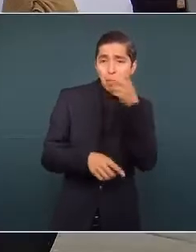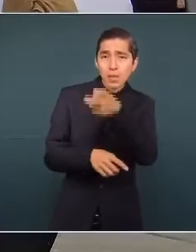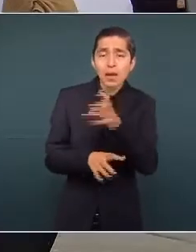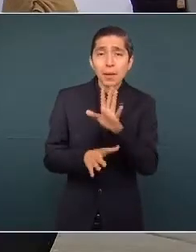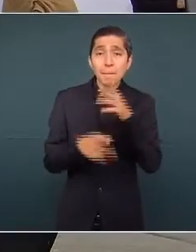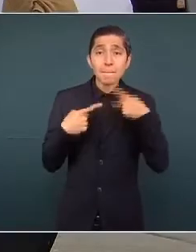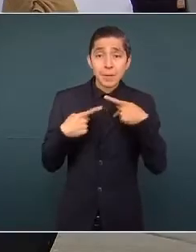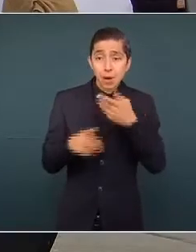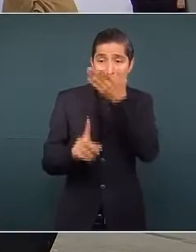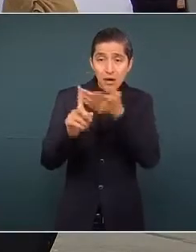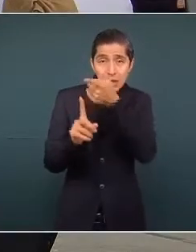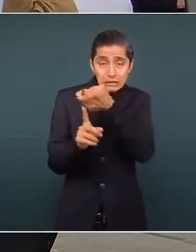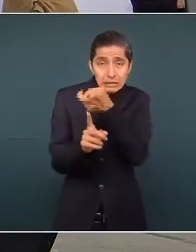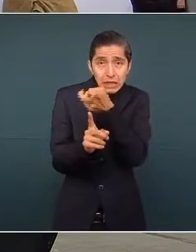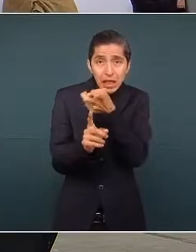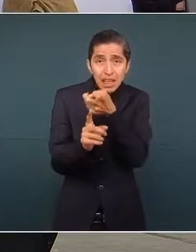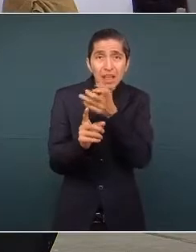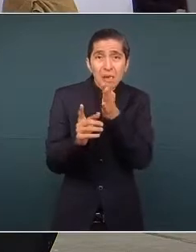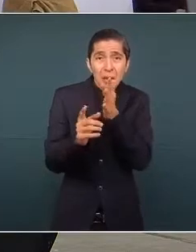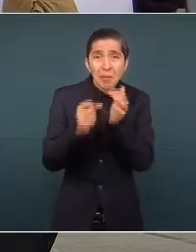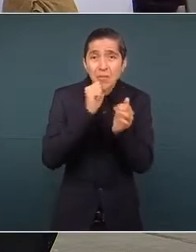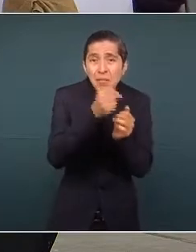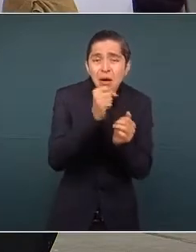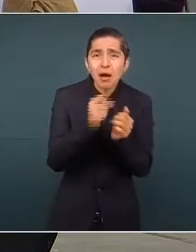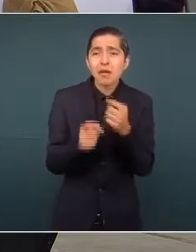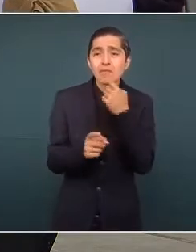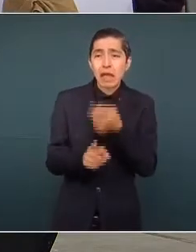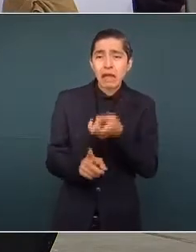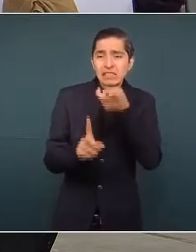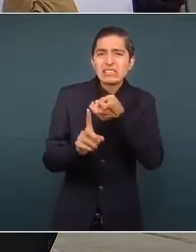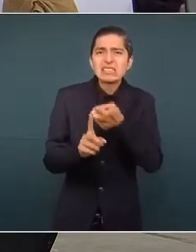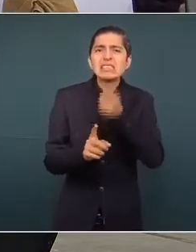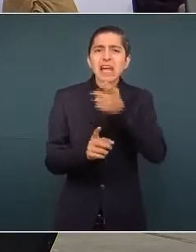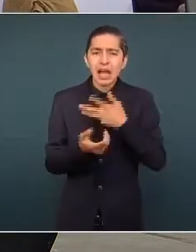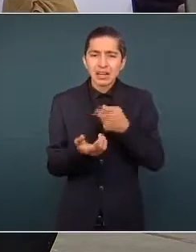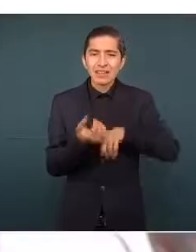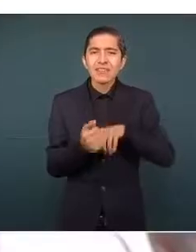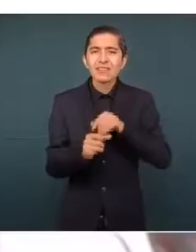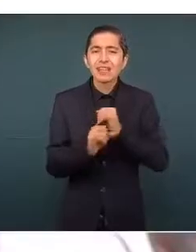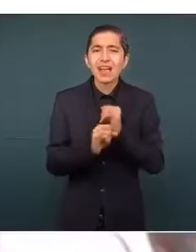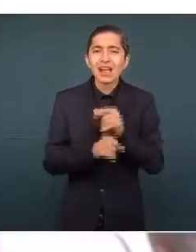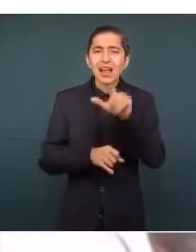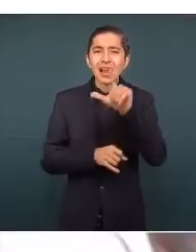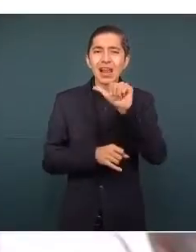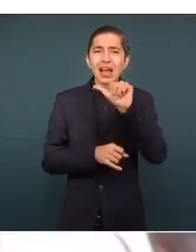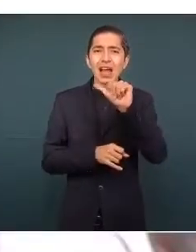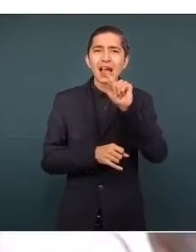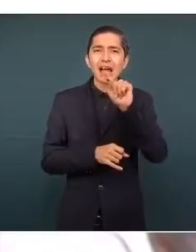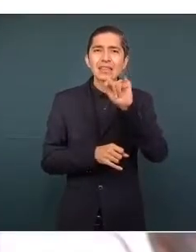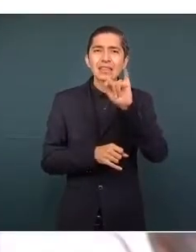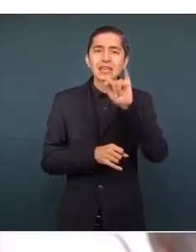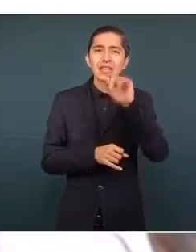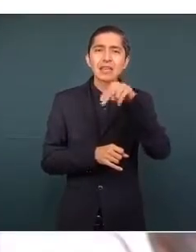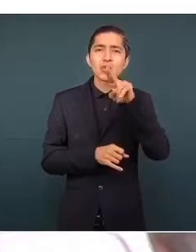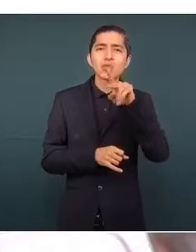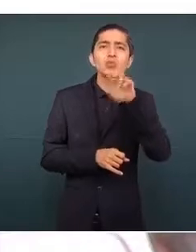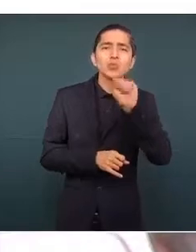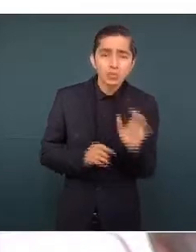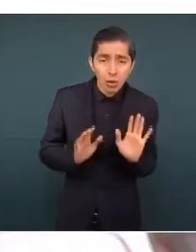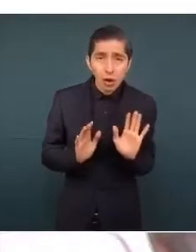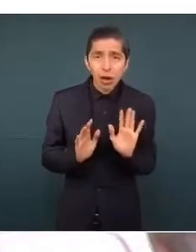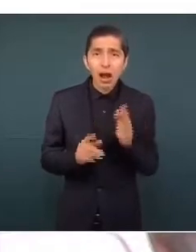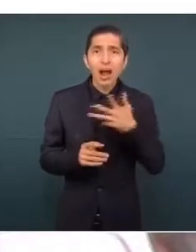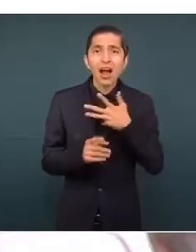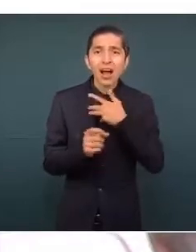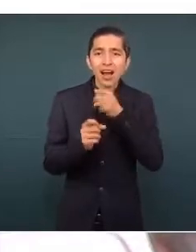este periodista hace, que lo vincula a una plataforma llamada Latinos o Latinus, en donde está